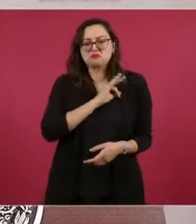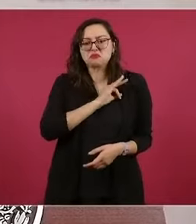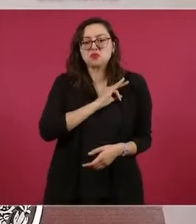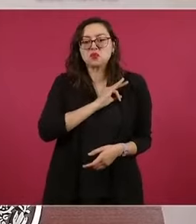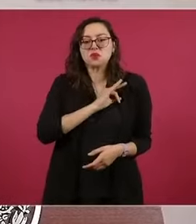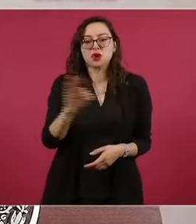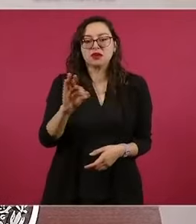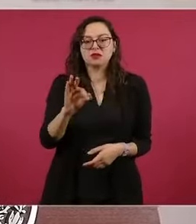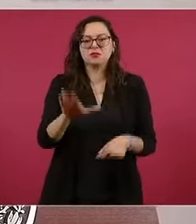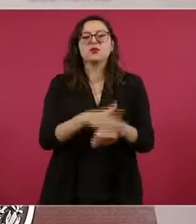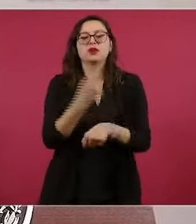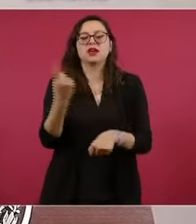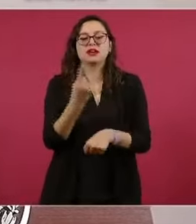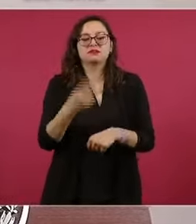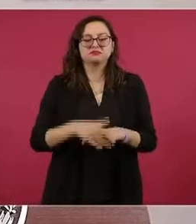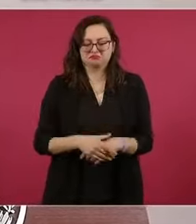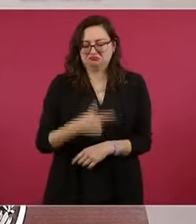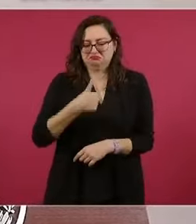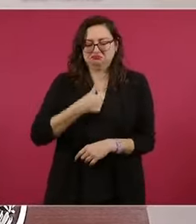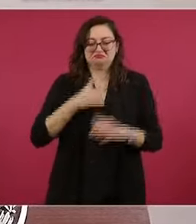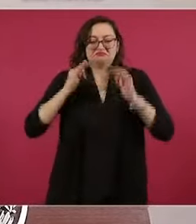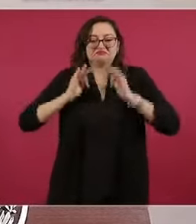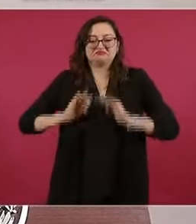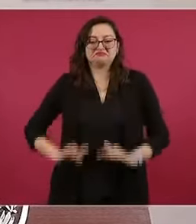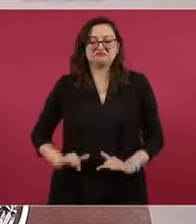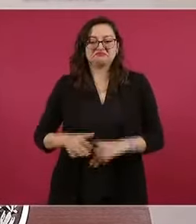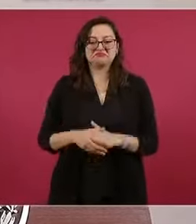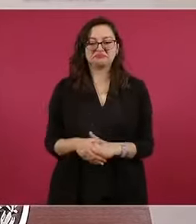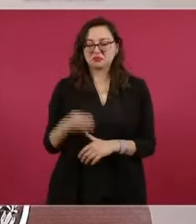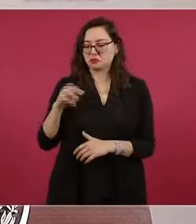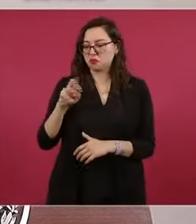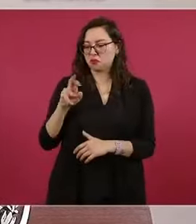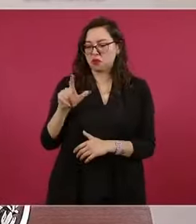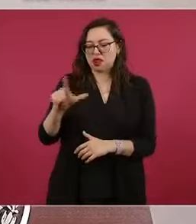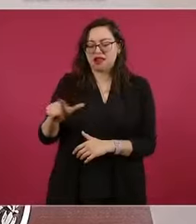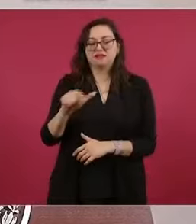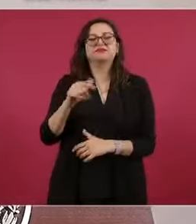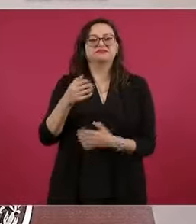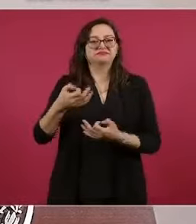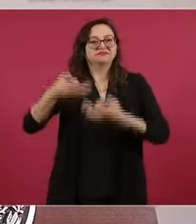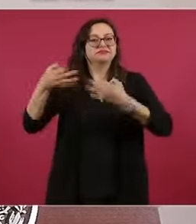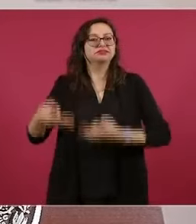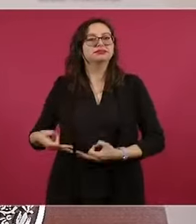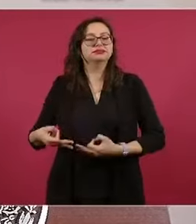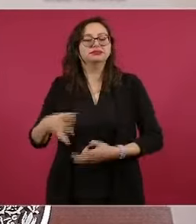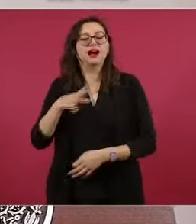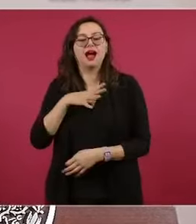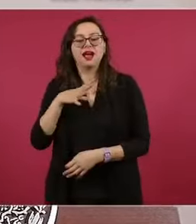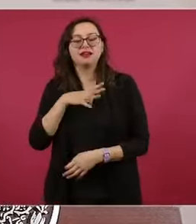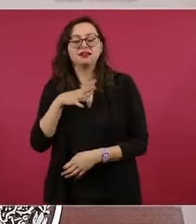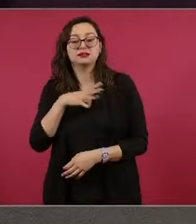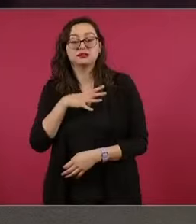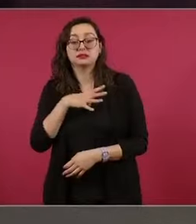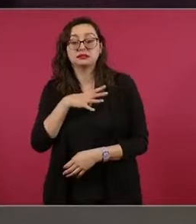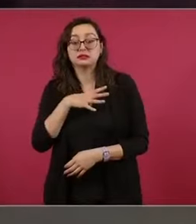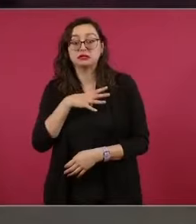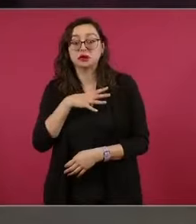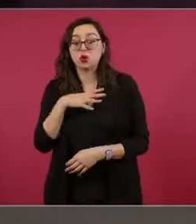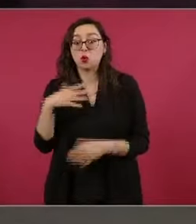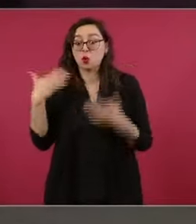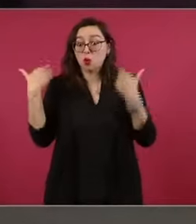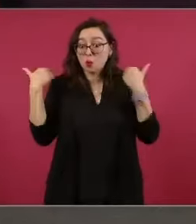cuando se tiene autoridad moral. Si fuese cierto lo del Wall Street Journal, y aprovecho